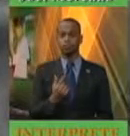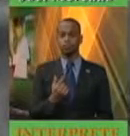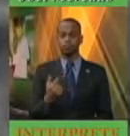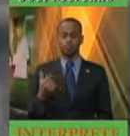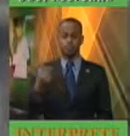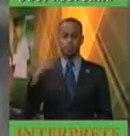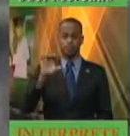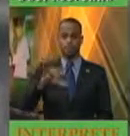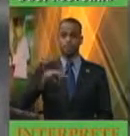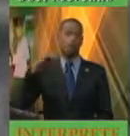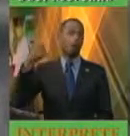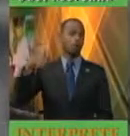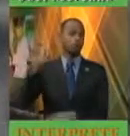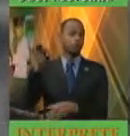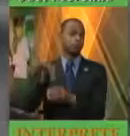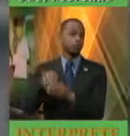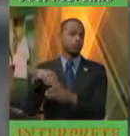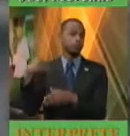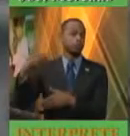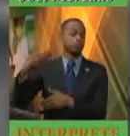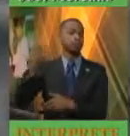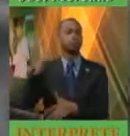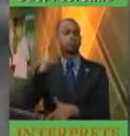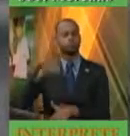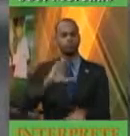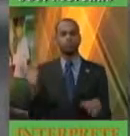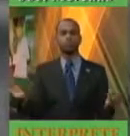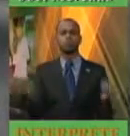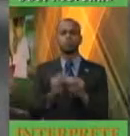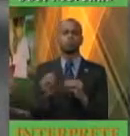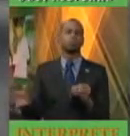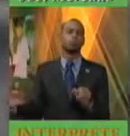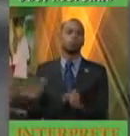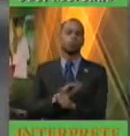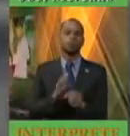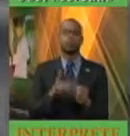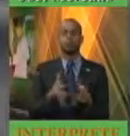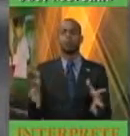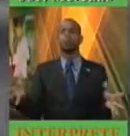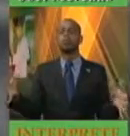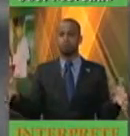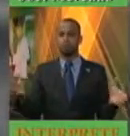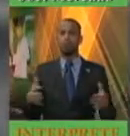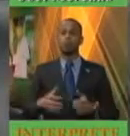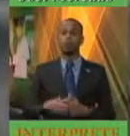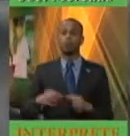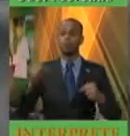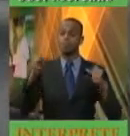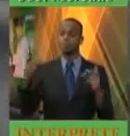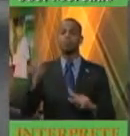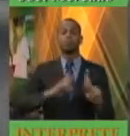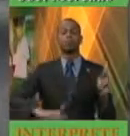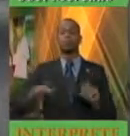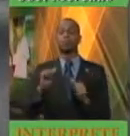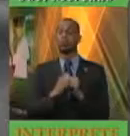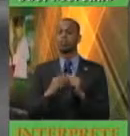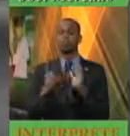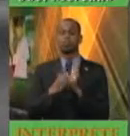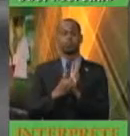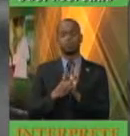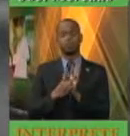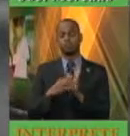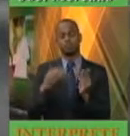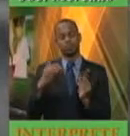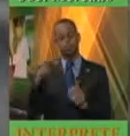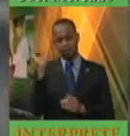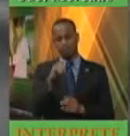certámenes electorales, pues esto hay que hacerlo ya de manera masiva, porque son miles de personas que están en esa situación.